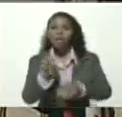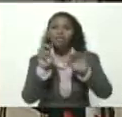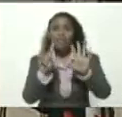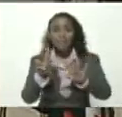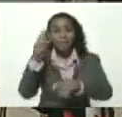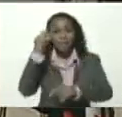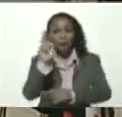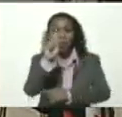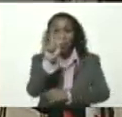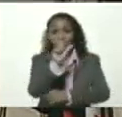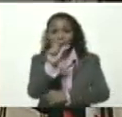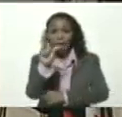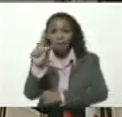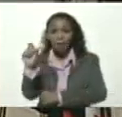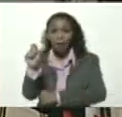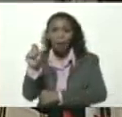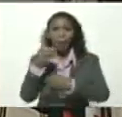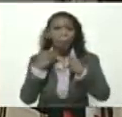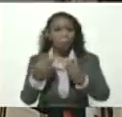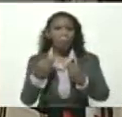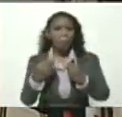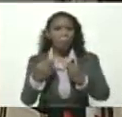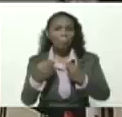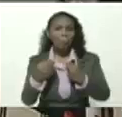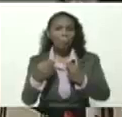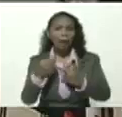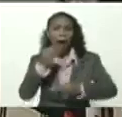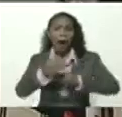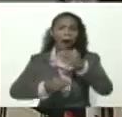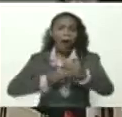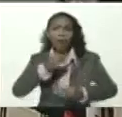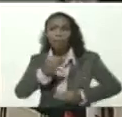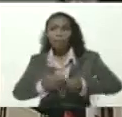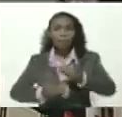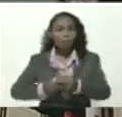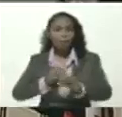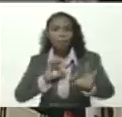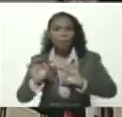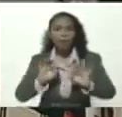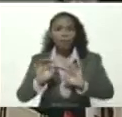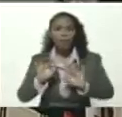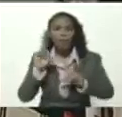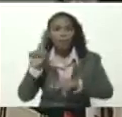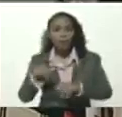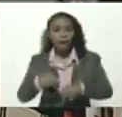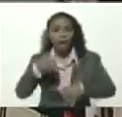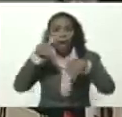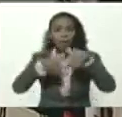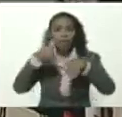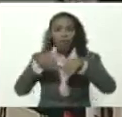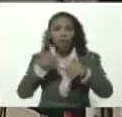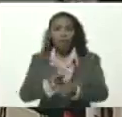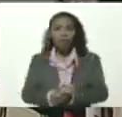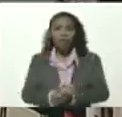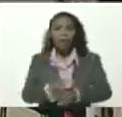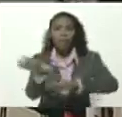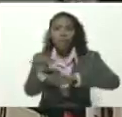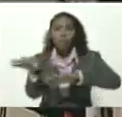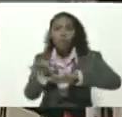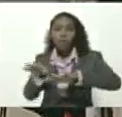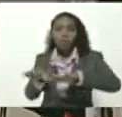una semana, para la realización de las elecciones